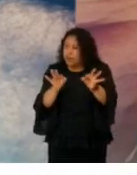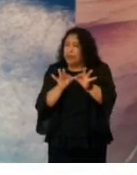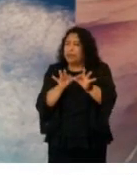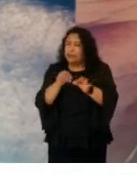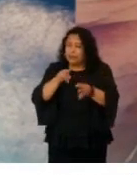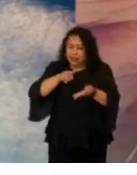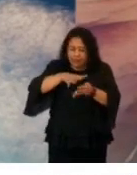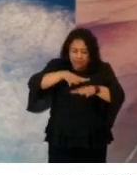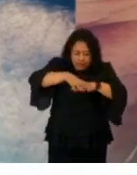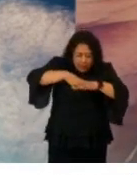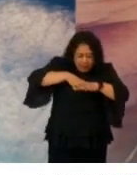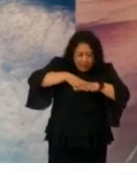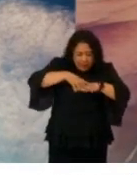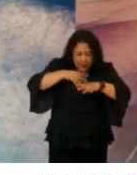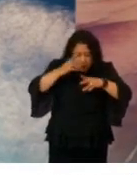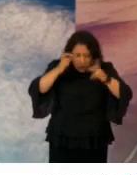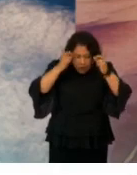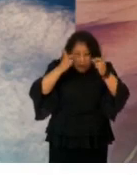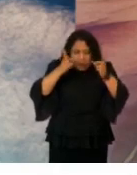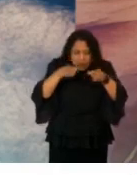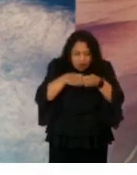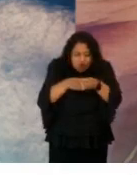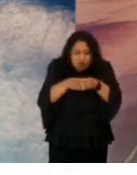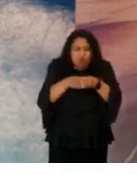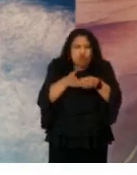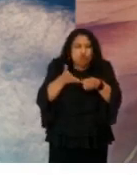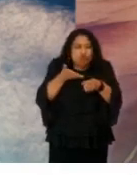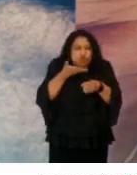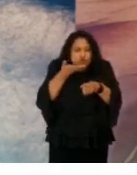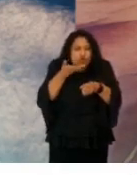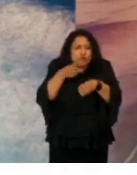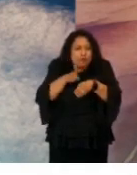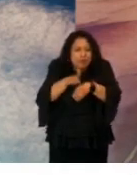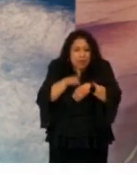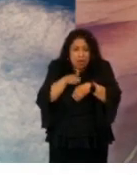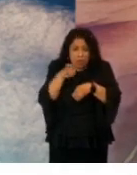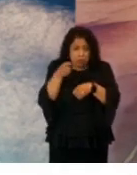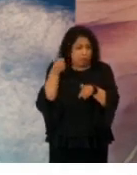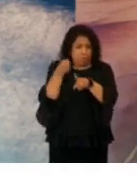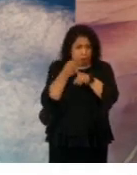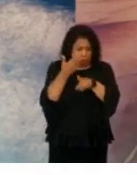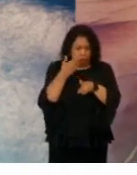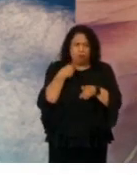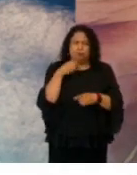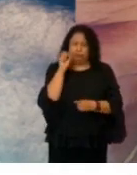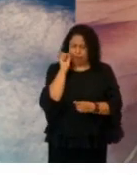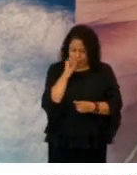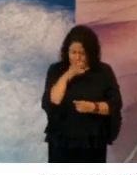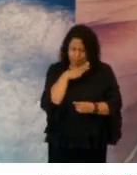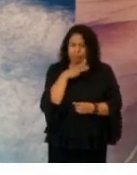tablero ocurre en lo micro y en lo cotidiano. Y eso no quiere decir que no tenga impactos en lo macro.